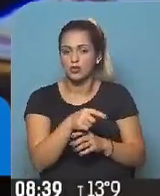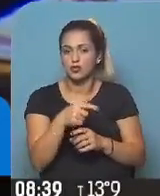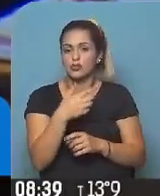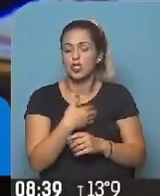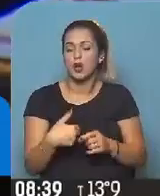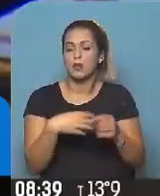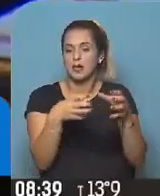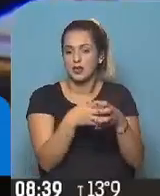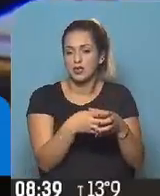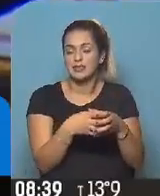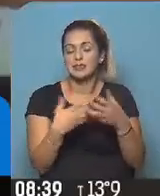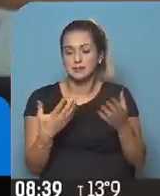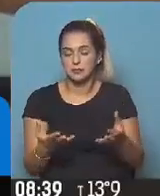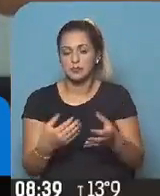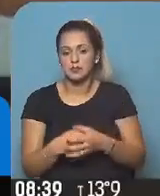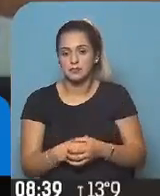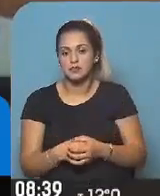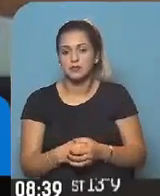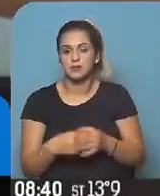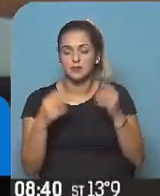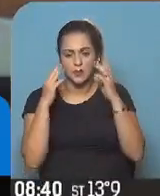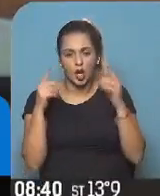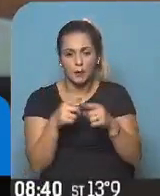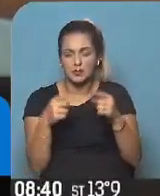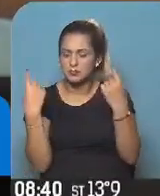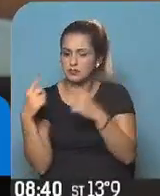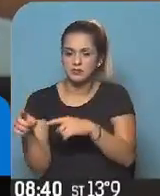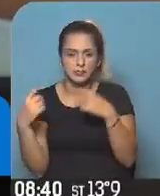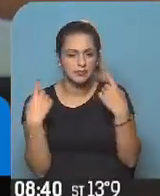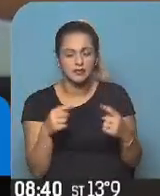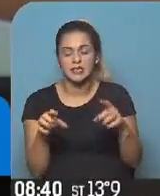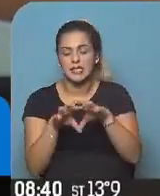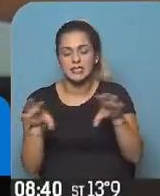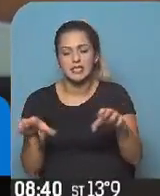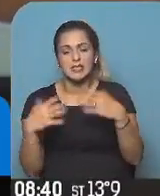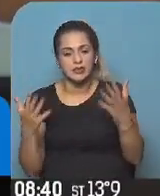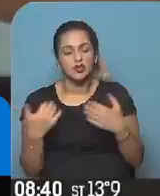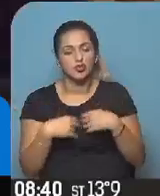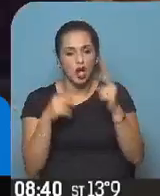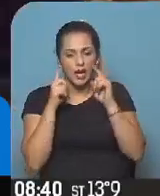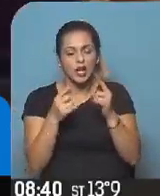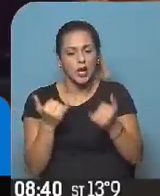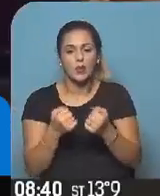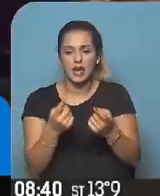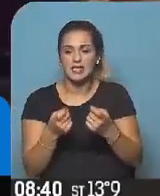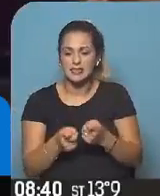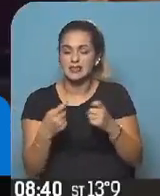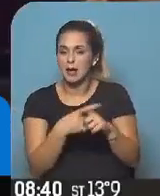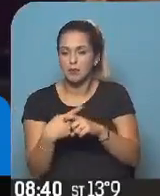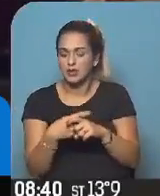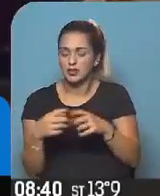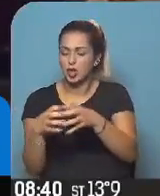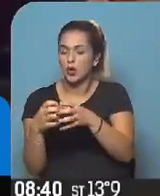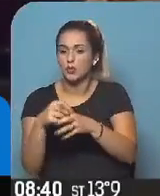espacio con perspectivas completamente distintas y yo creo que hay una necesidad política del espacio del